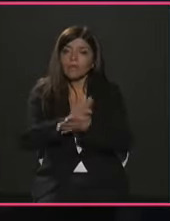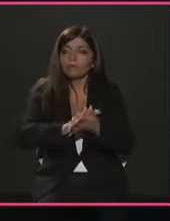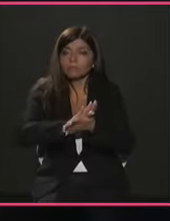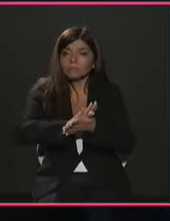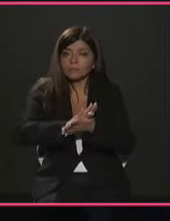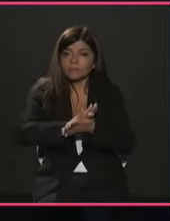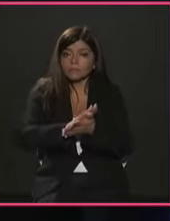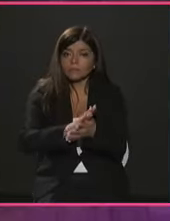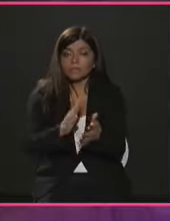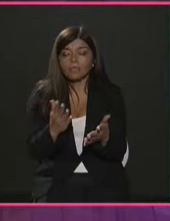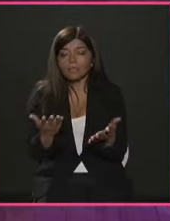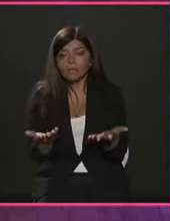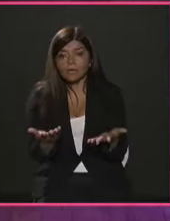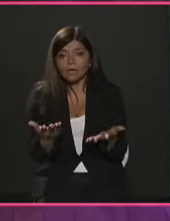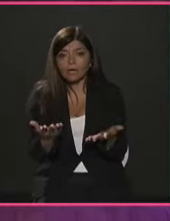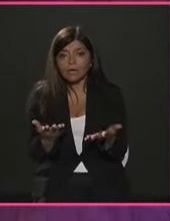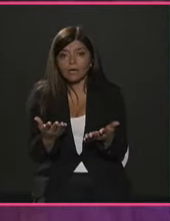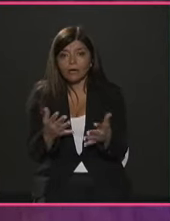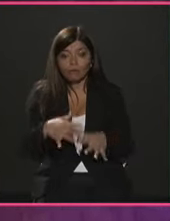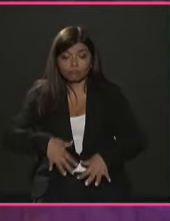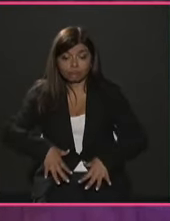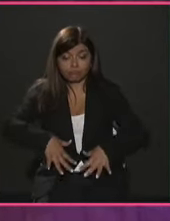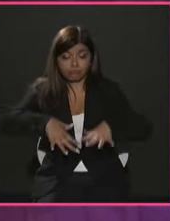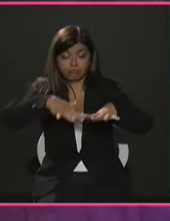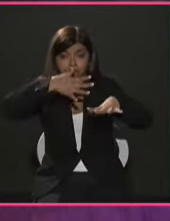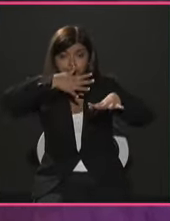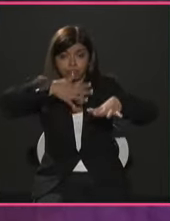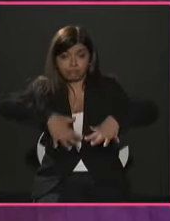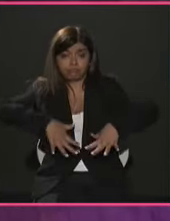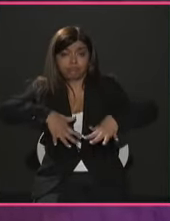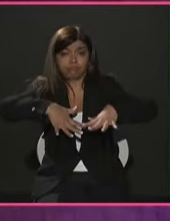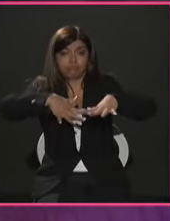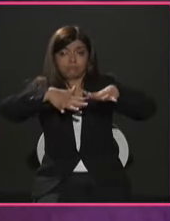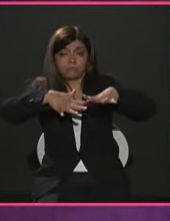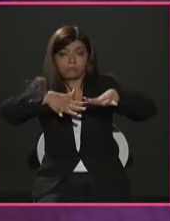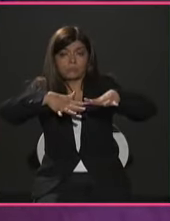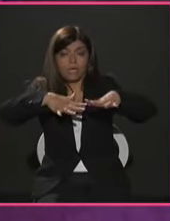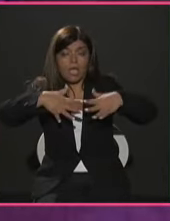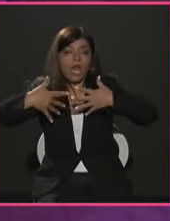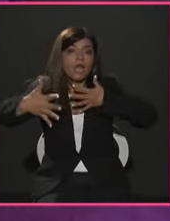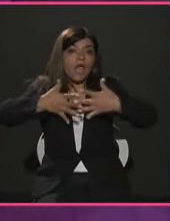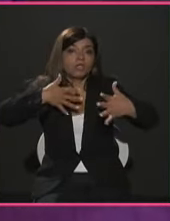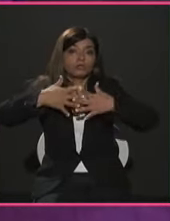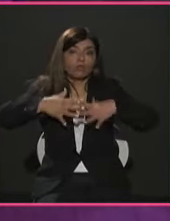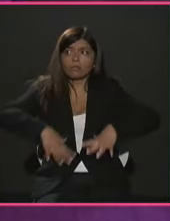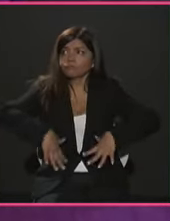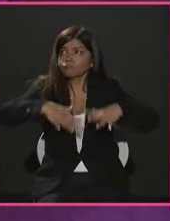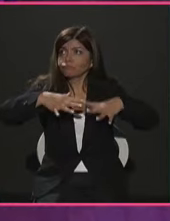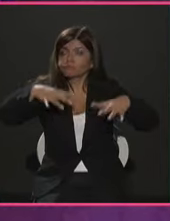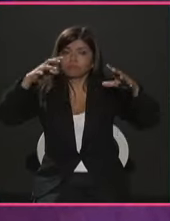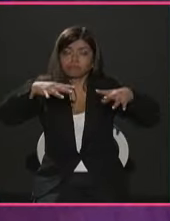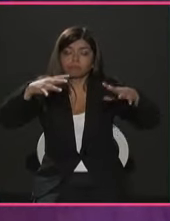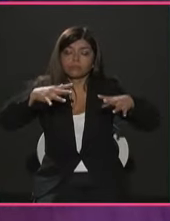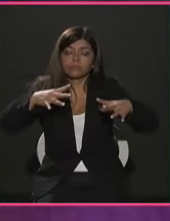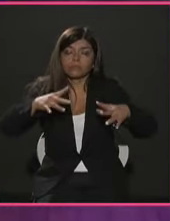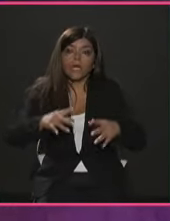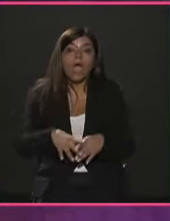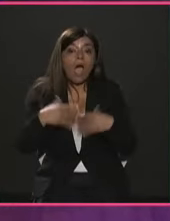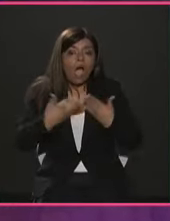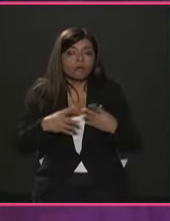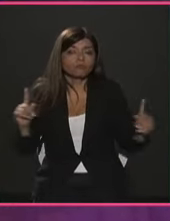ejemplo como las inundaciones y eventos naturales Ahora les daré un resumen sobre